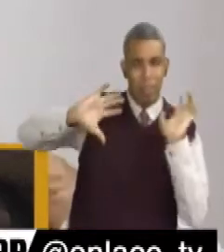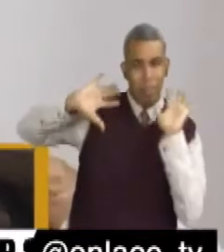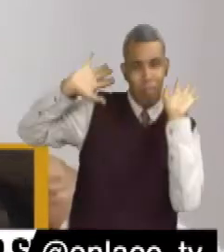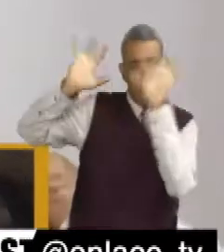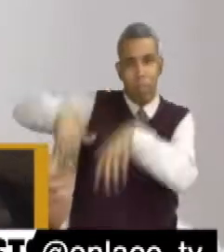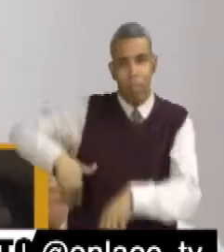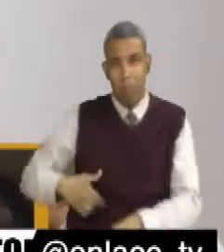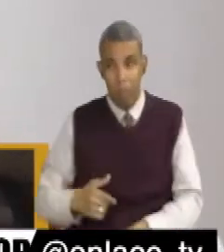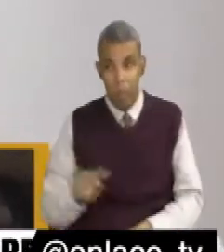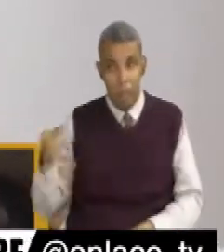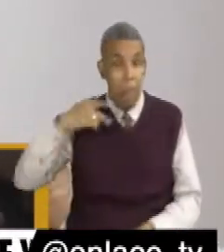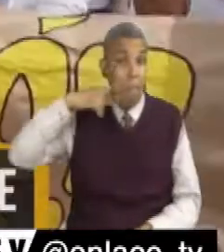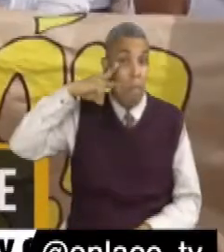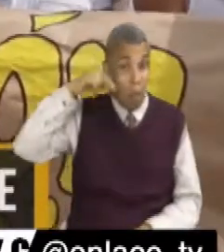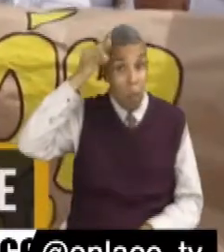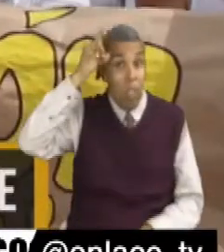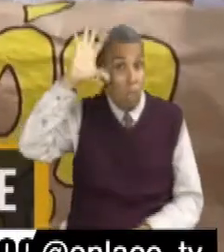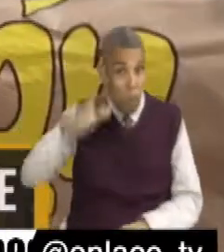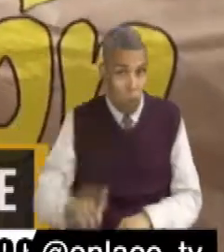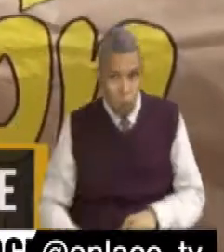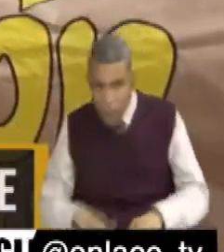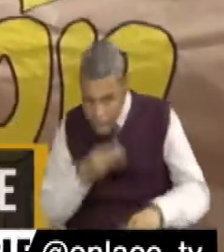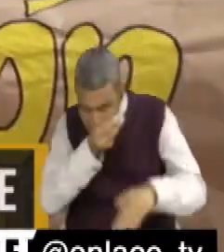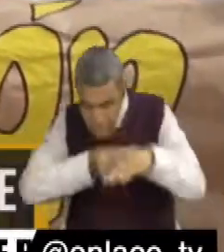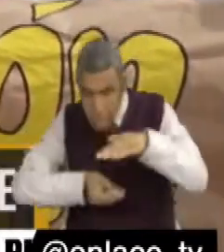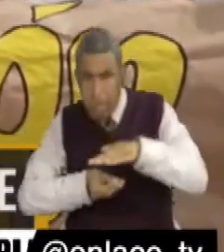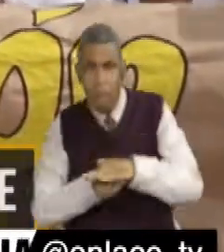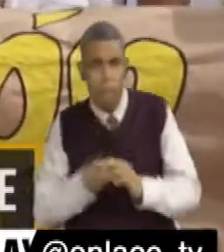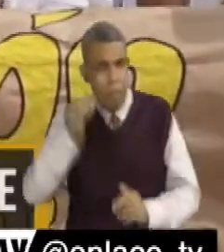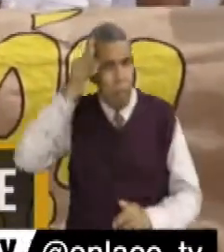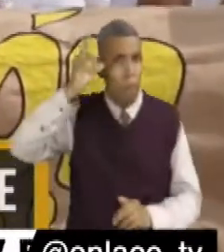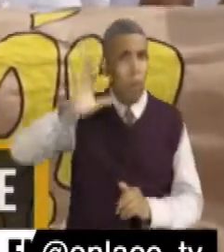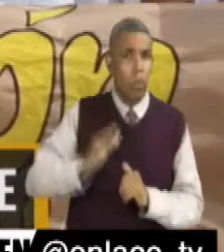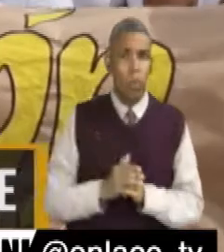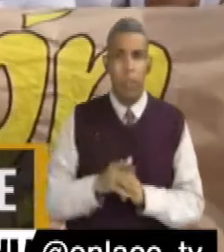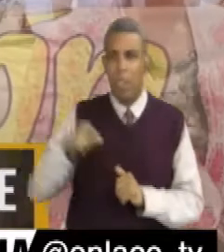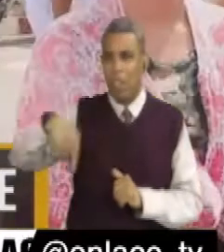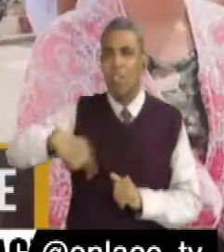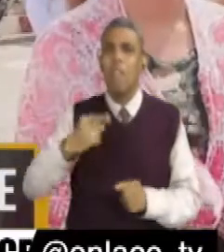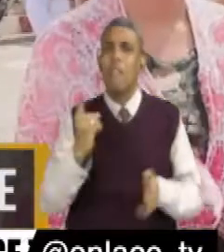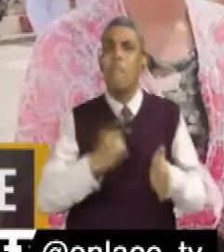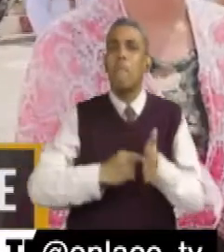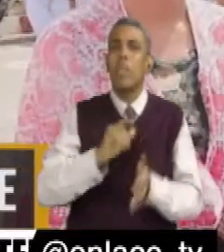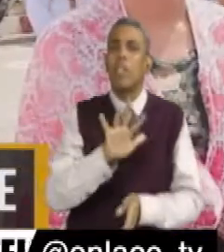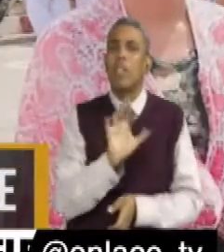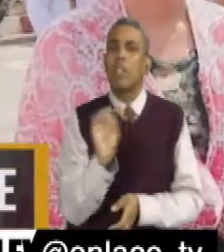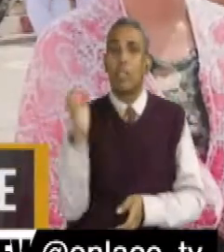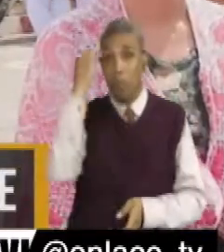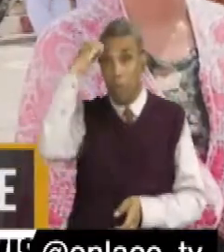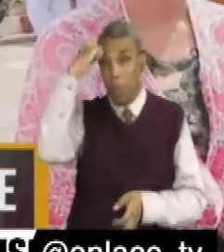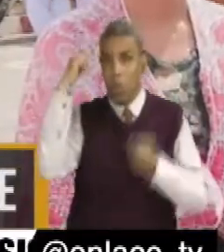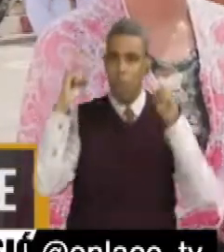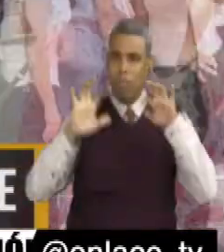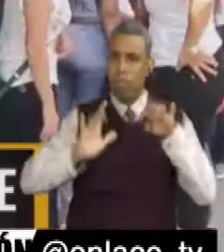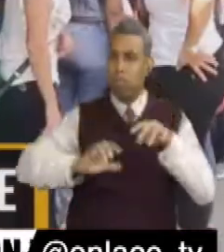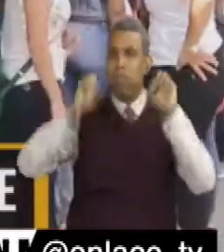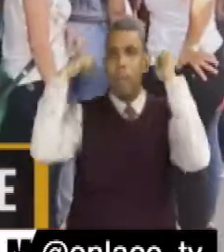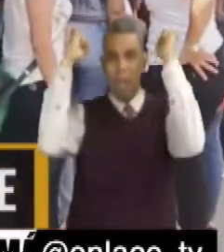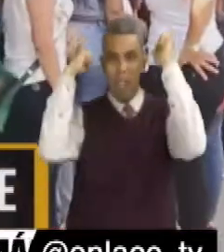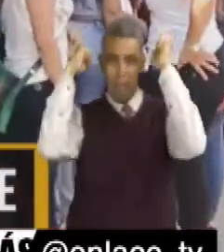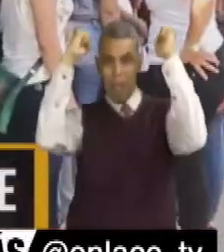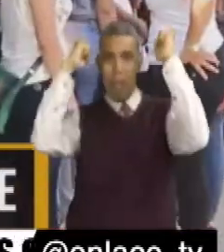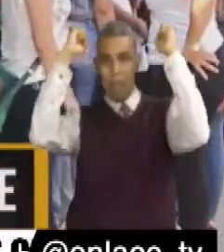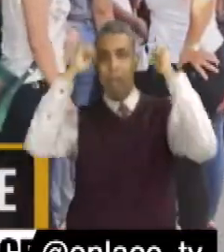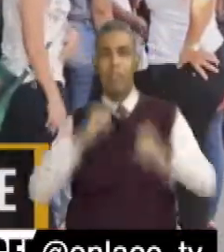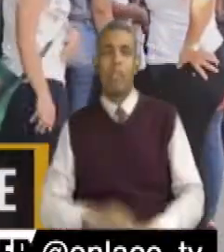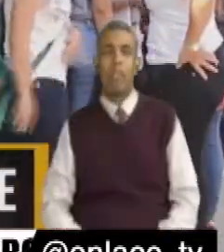que podrían estar ahí también. En Barranca Bermeja son cerca de 1.500 docentes los que participan de este paro convocado por la Federación Colombiana de